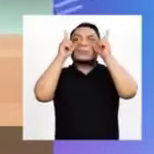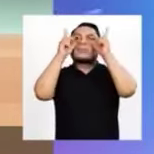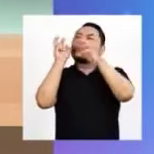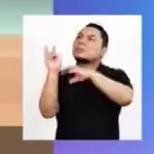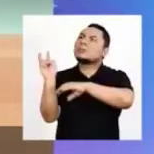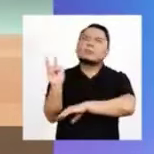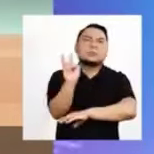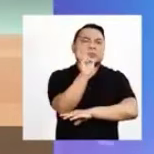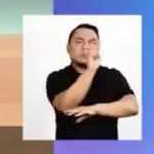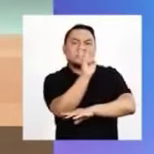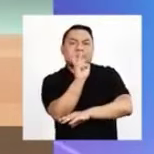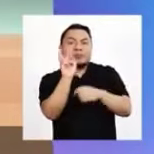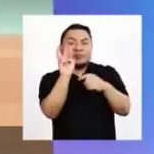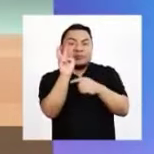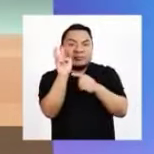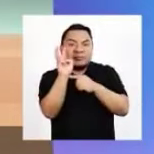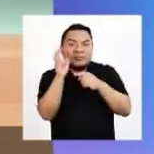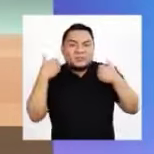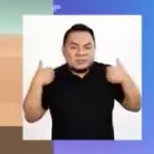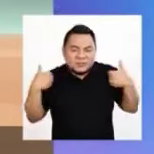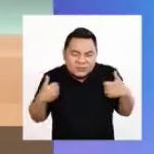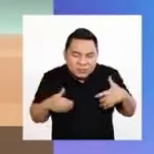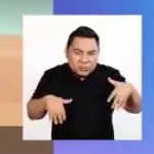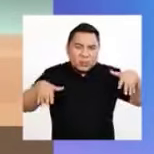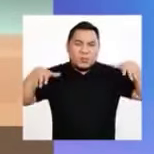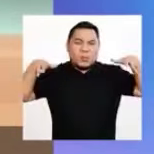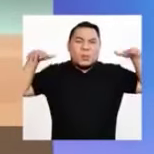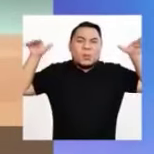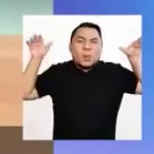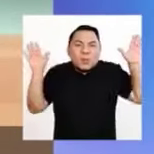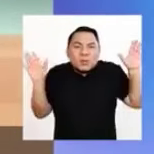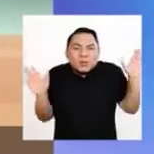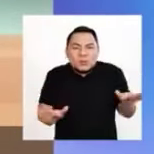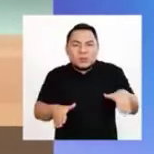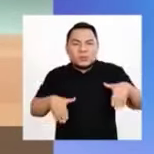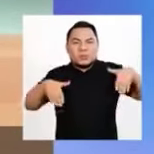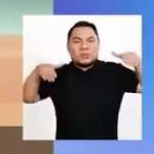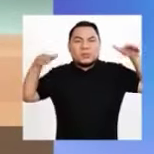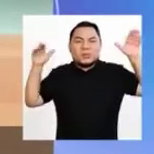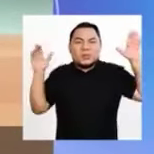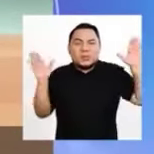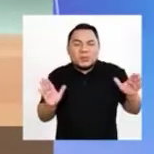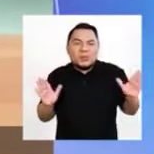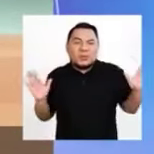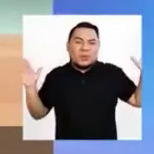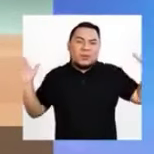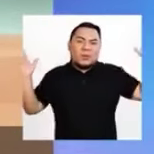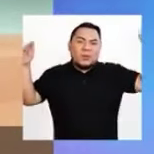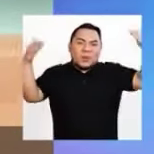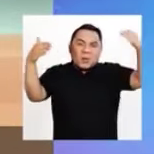Ella, de pronto, salió volando con sus grandes alas. Hizo sombra